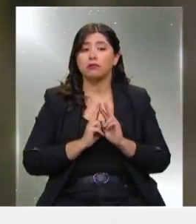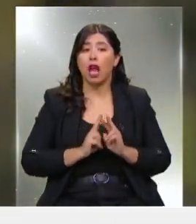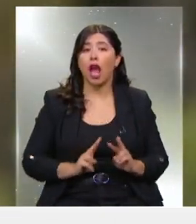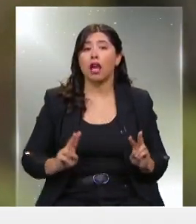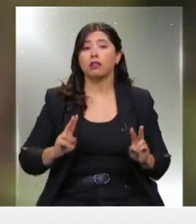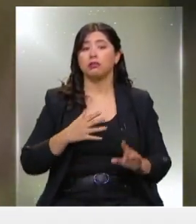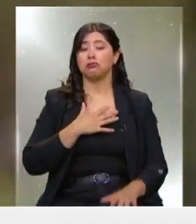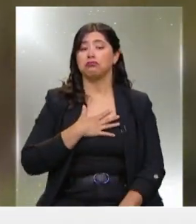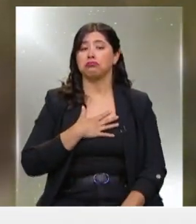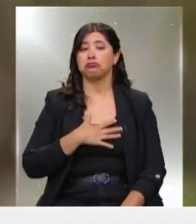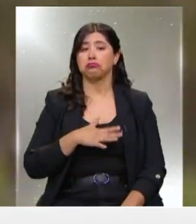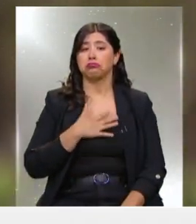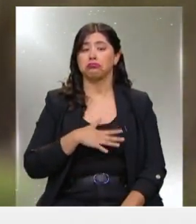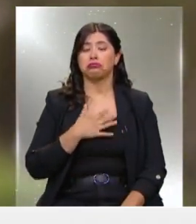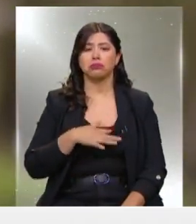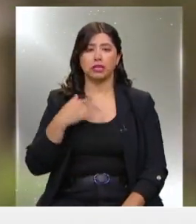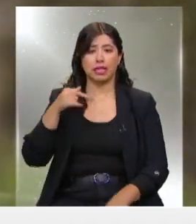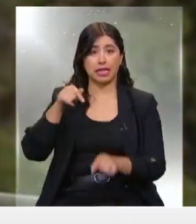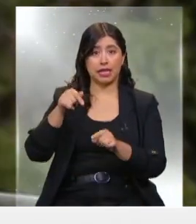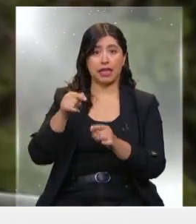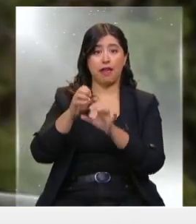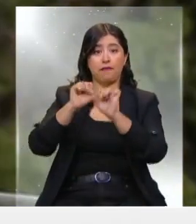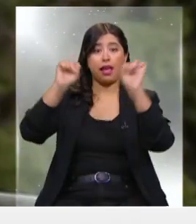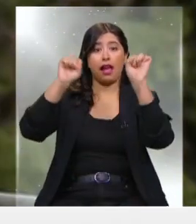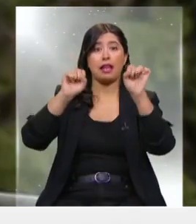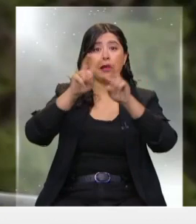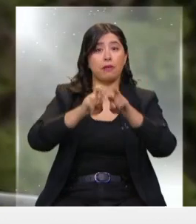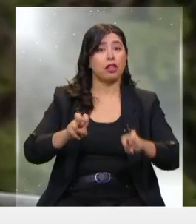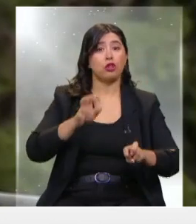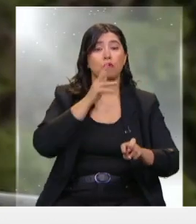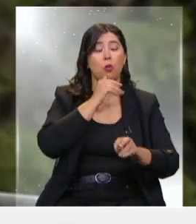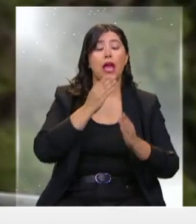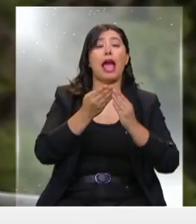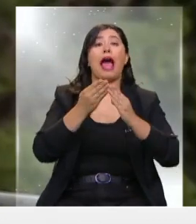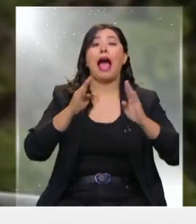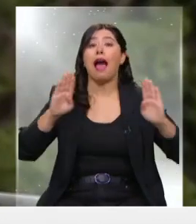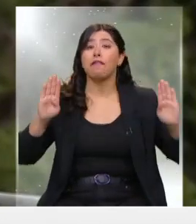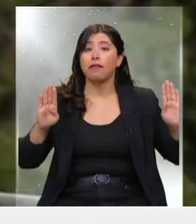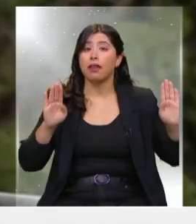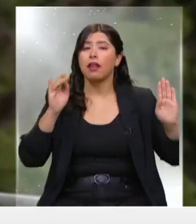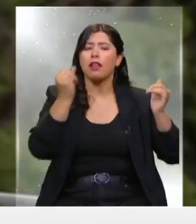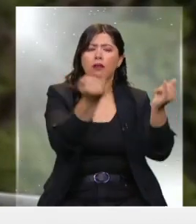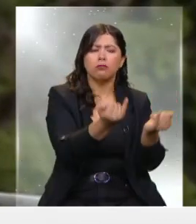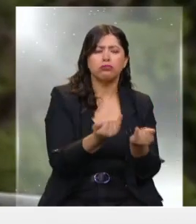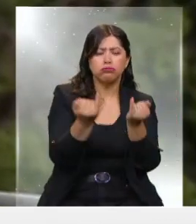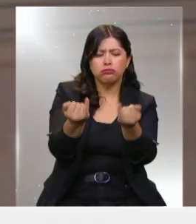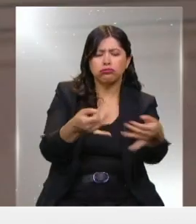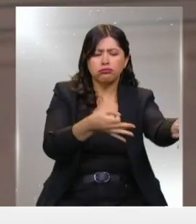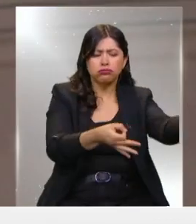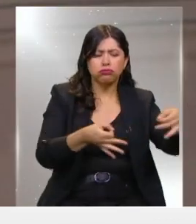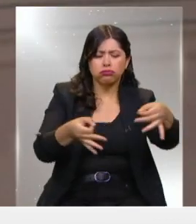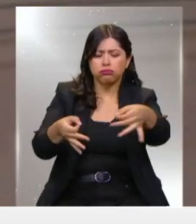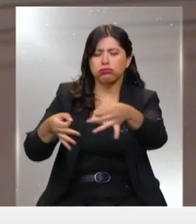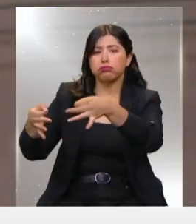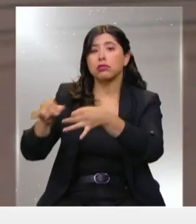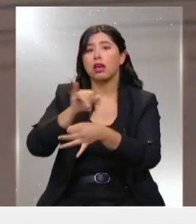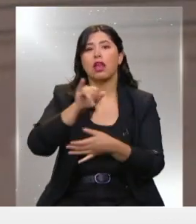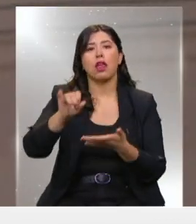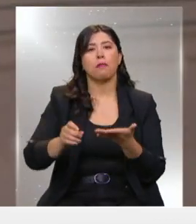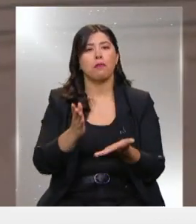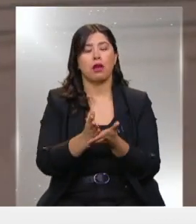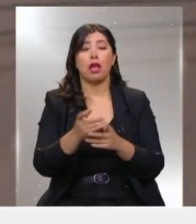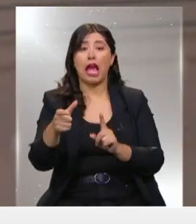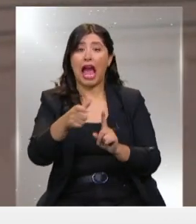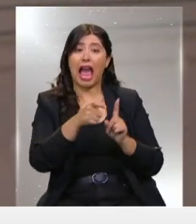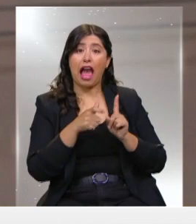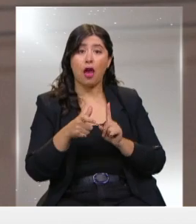la Fiscalía no ha formalizado investigación. Estas investigaciones están abiertas a la espera de informes policiales para tomar decisiones. No hay medidas cautelares